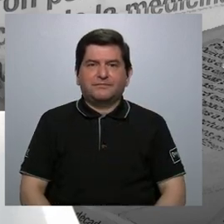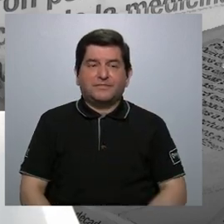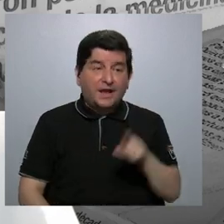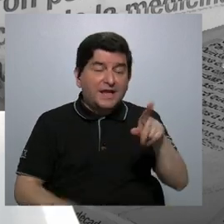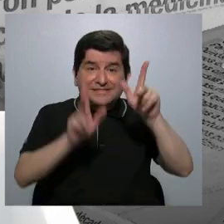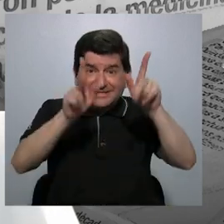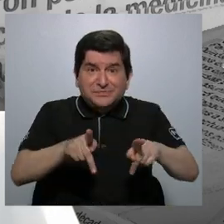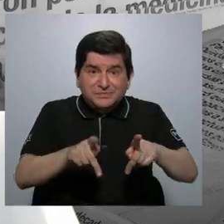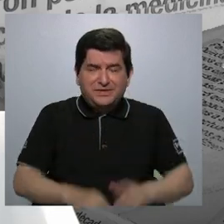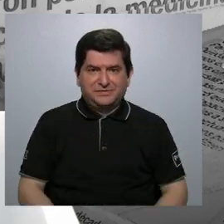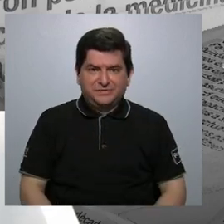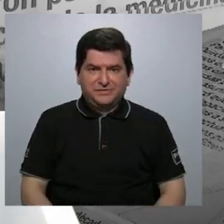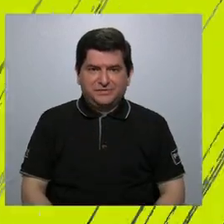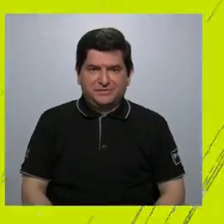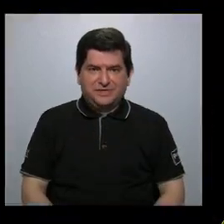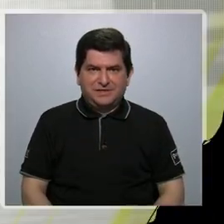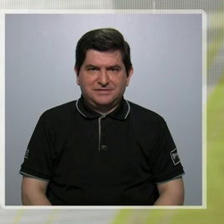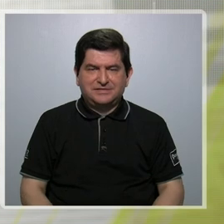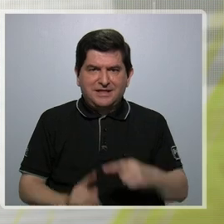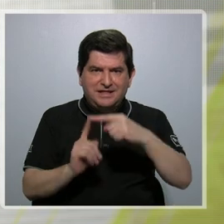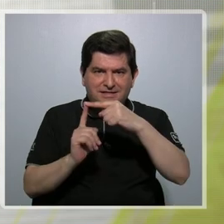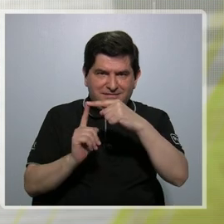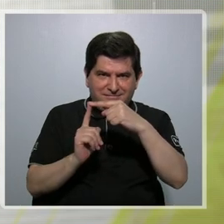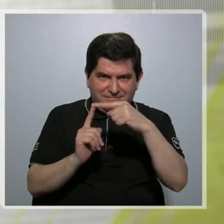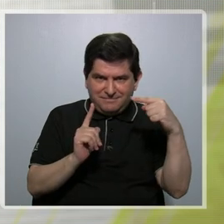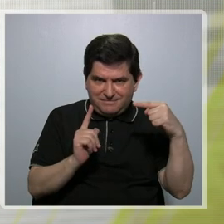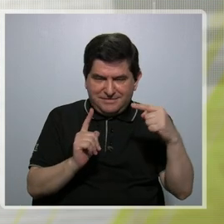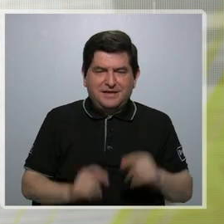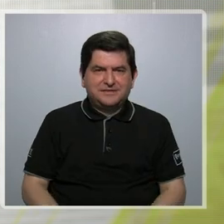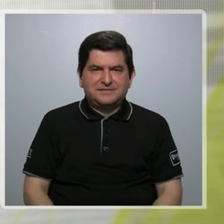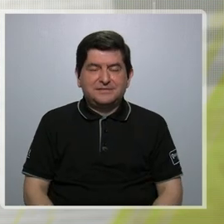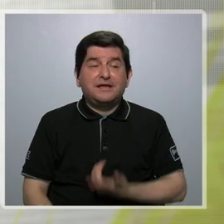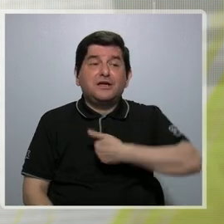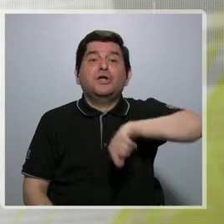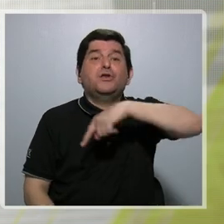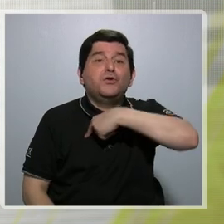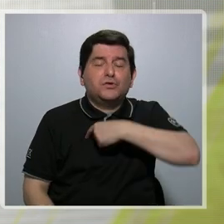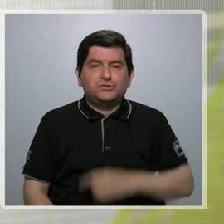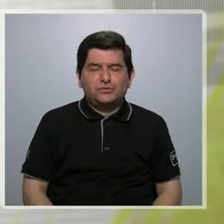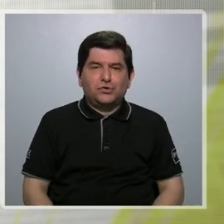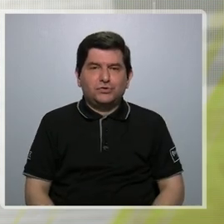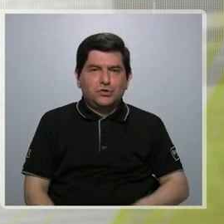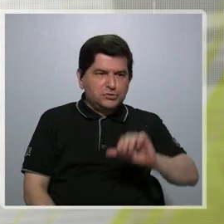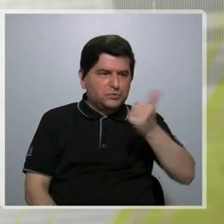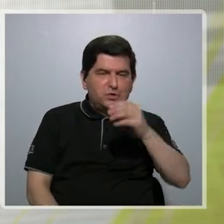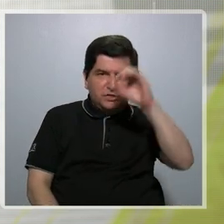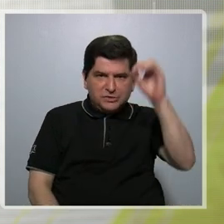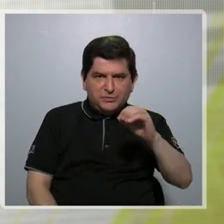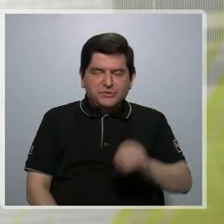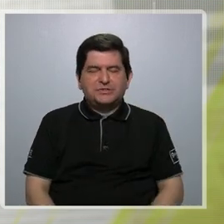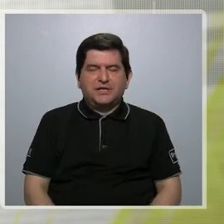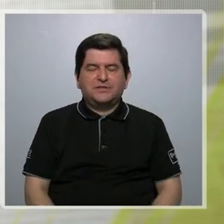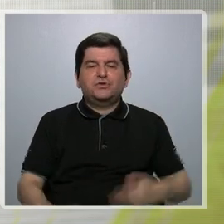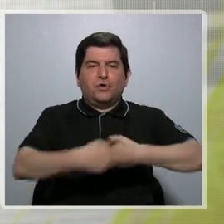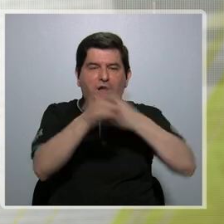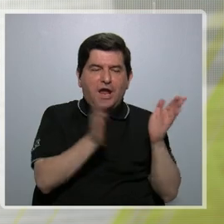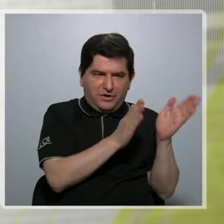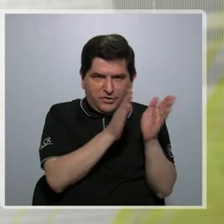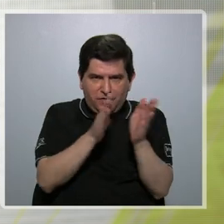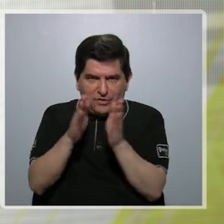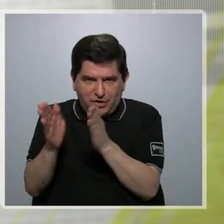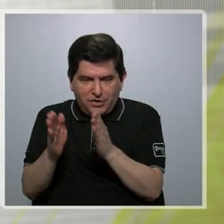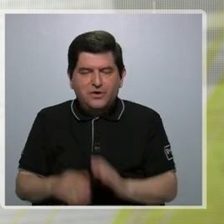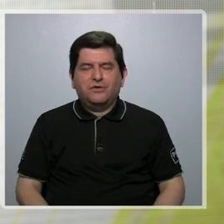y esas personas que están ahí son a partir del, y lo hacemos por deciles de ingreso dependiendo de la región de planificación,